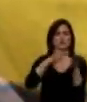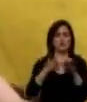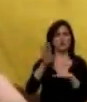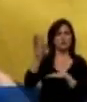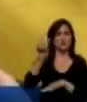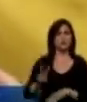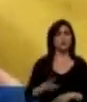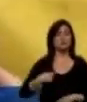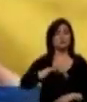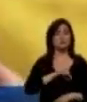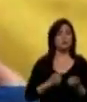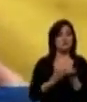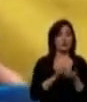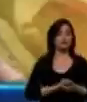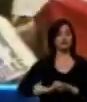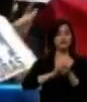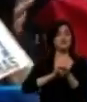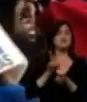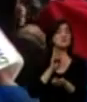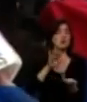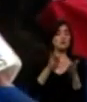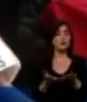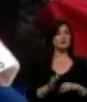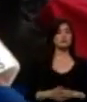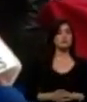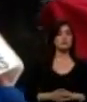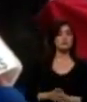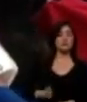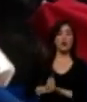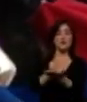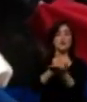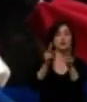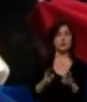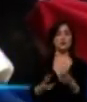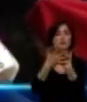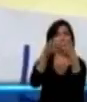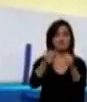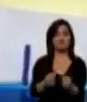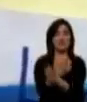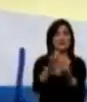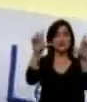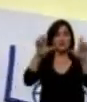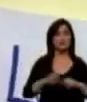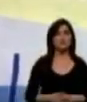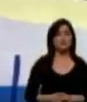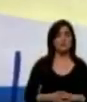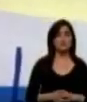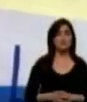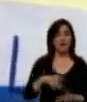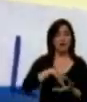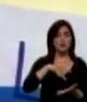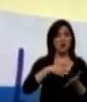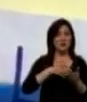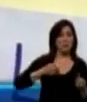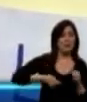para demostrar nuestro apoyo y solidaridad con las víctimas de la dictadura. Que se abra un canal humanitario, que liberen a los presos políticos. Están matando a los